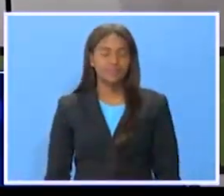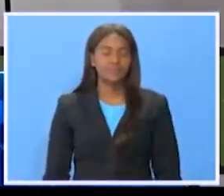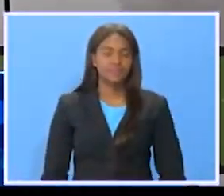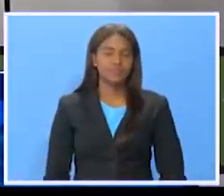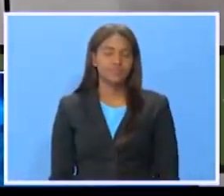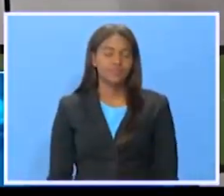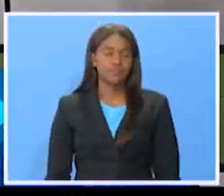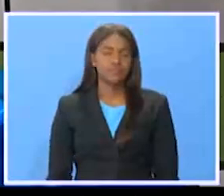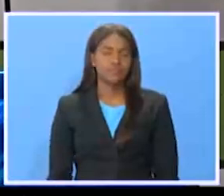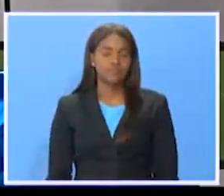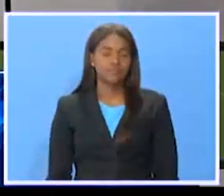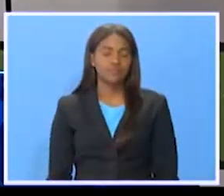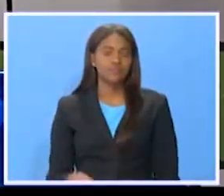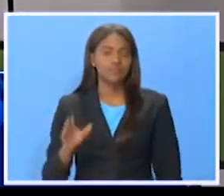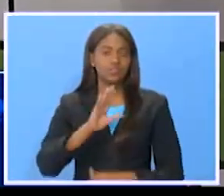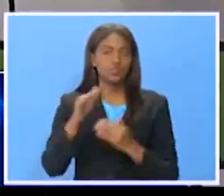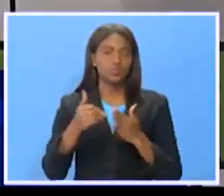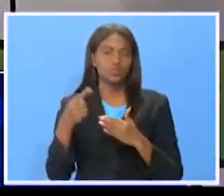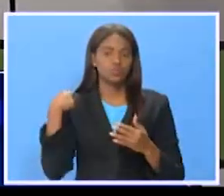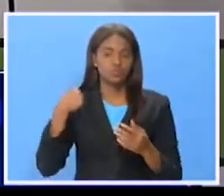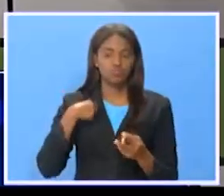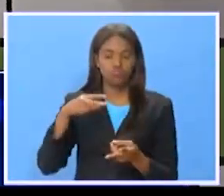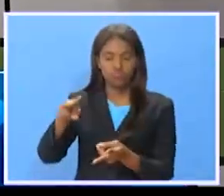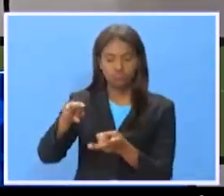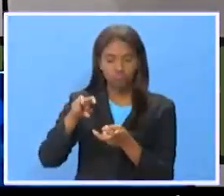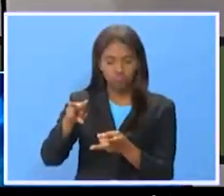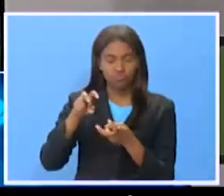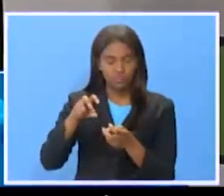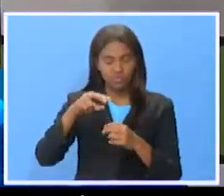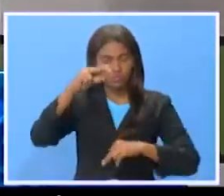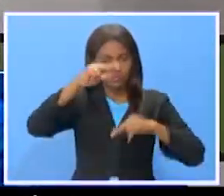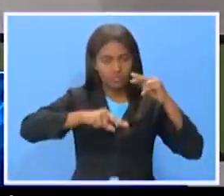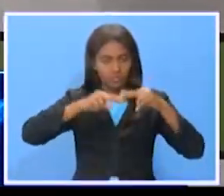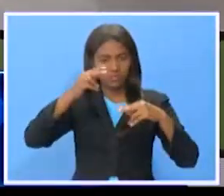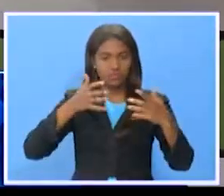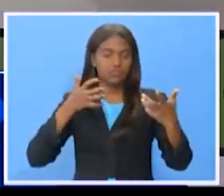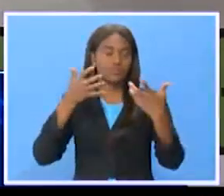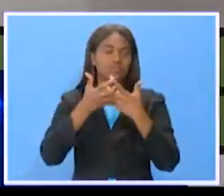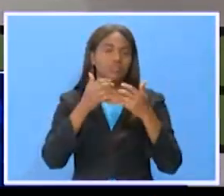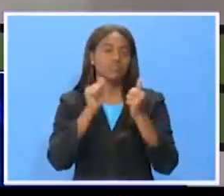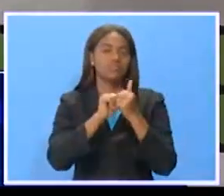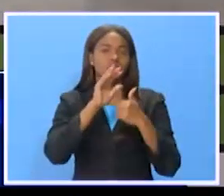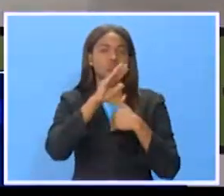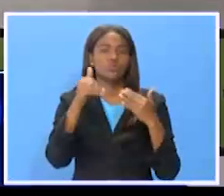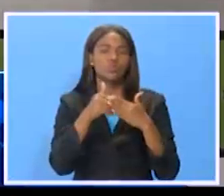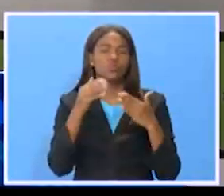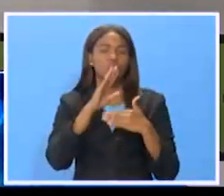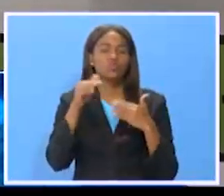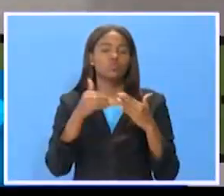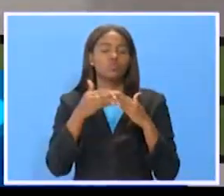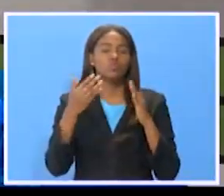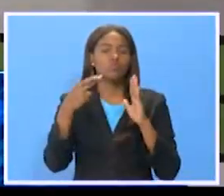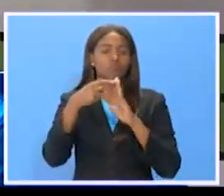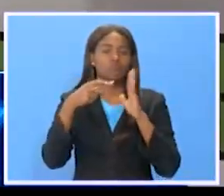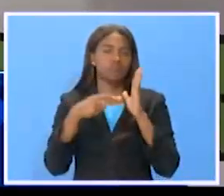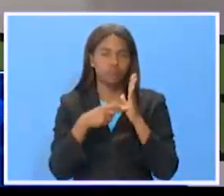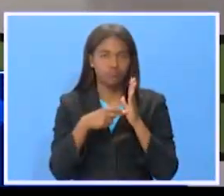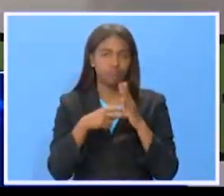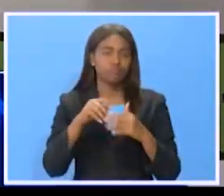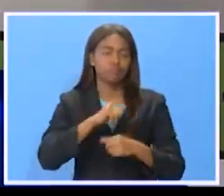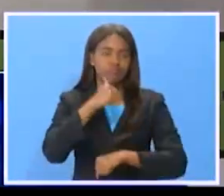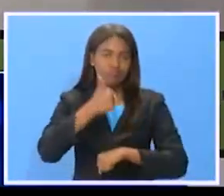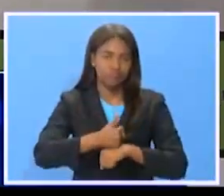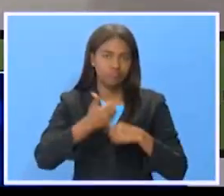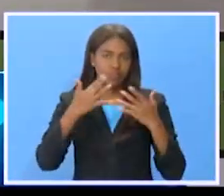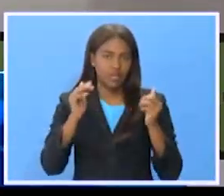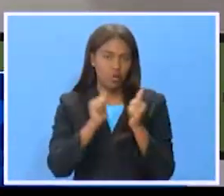agregados provienen de canteras certificadas que cumplen con todos los requisitos establecidos